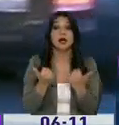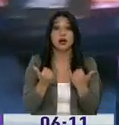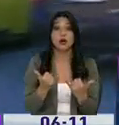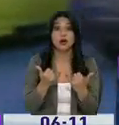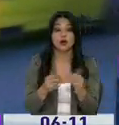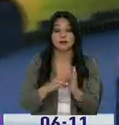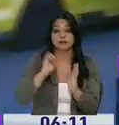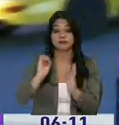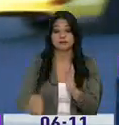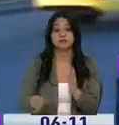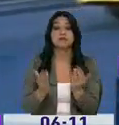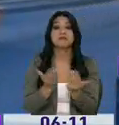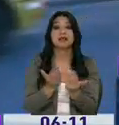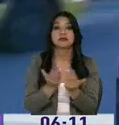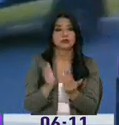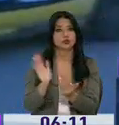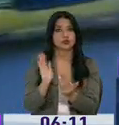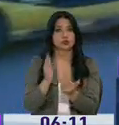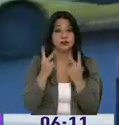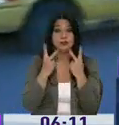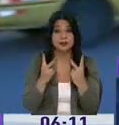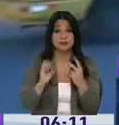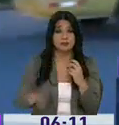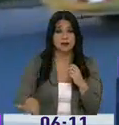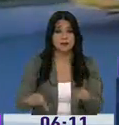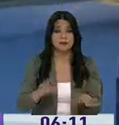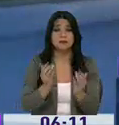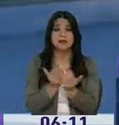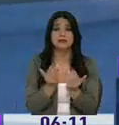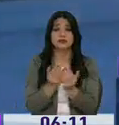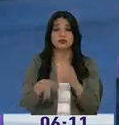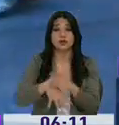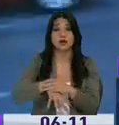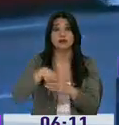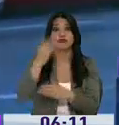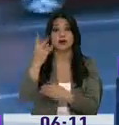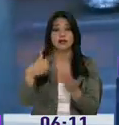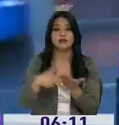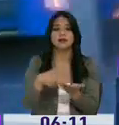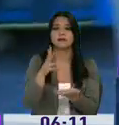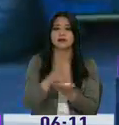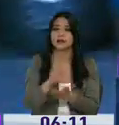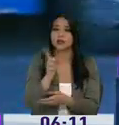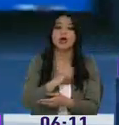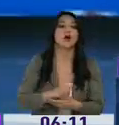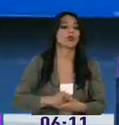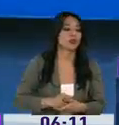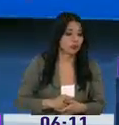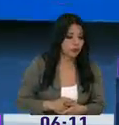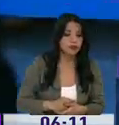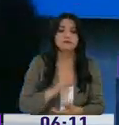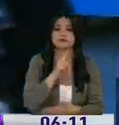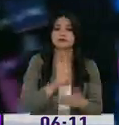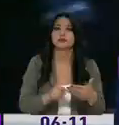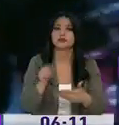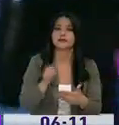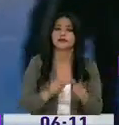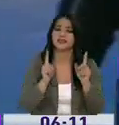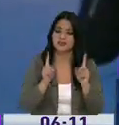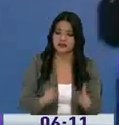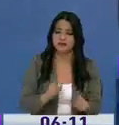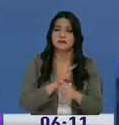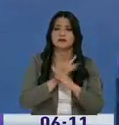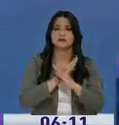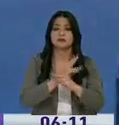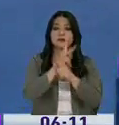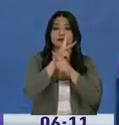arrojen basura, miren la gran cantidad de basura que existe a las afueras del terminal, no escupan en la calle, tomen las debidas precauciones también,